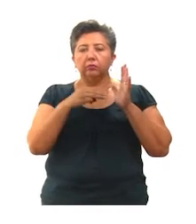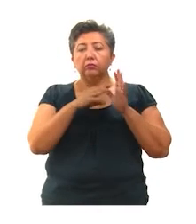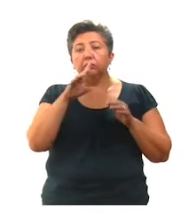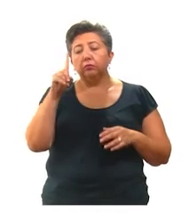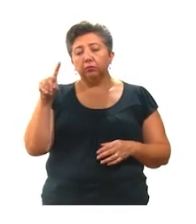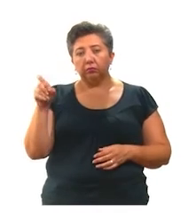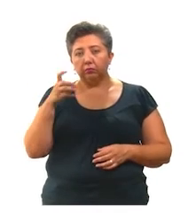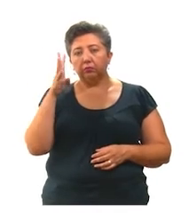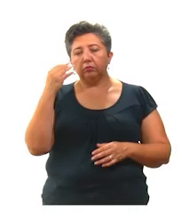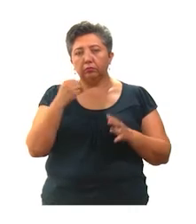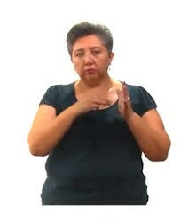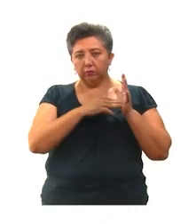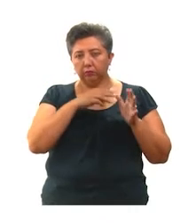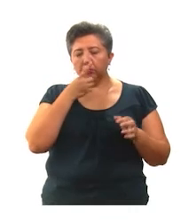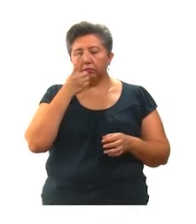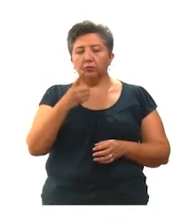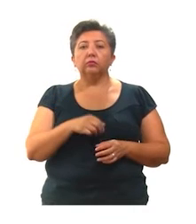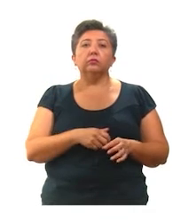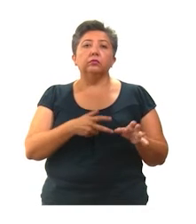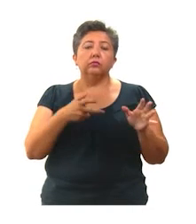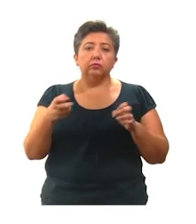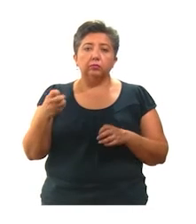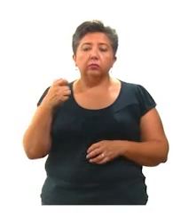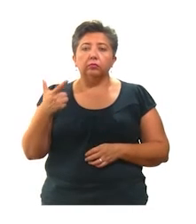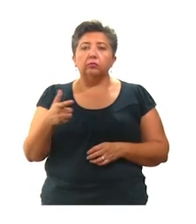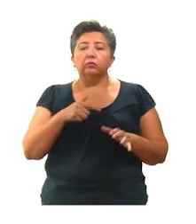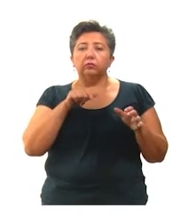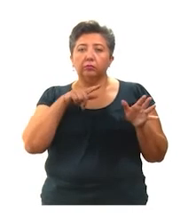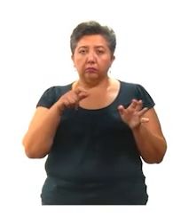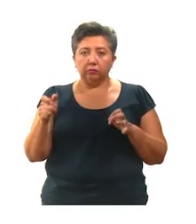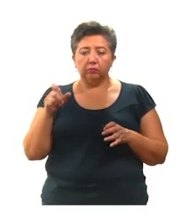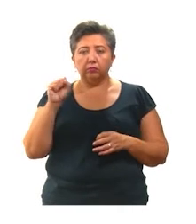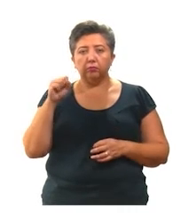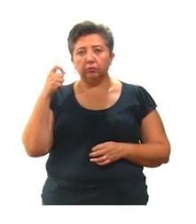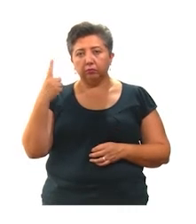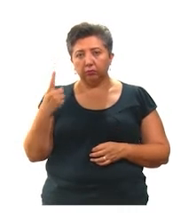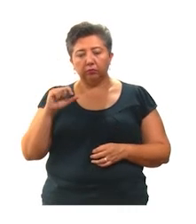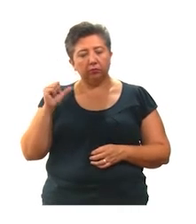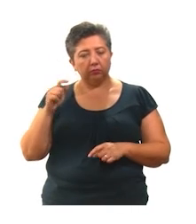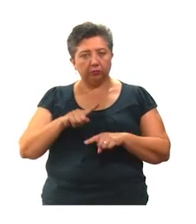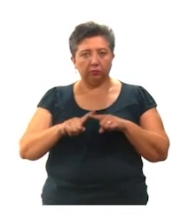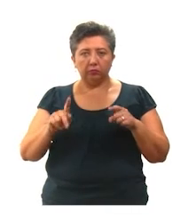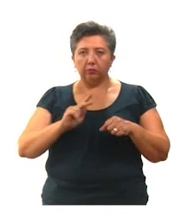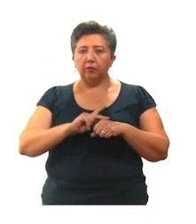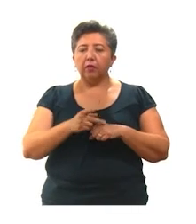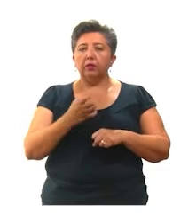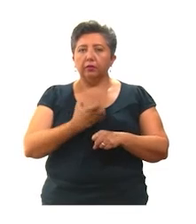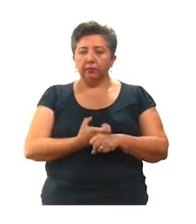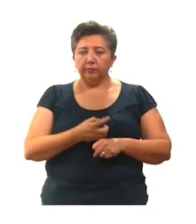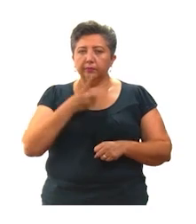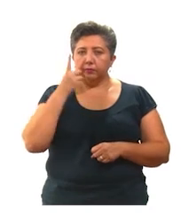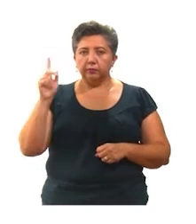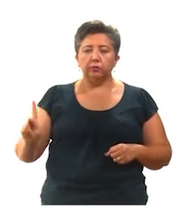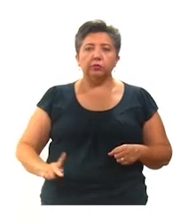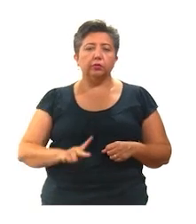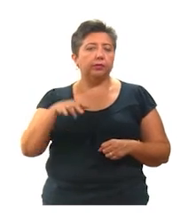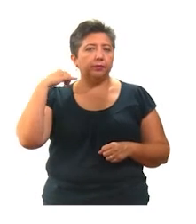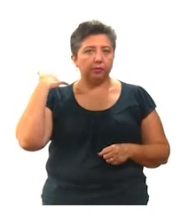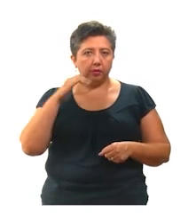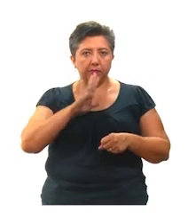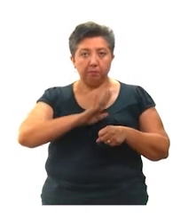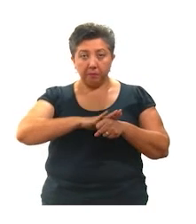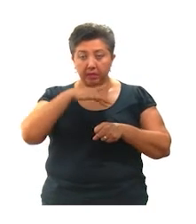Progreso, 3.103. Uman, 2.707. Tisiming, 2.463. Tikul, 2